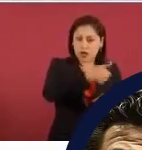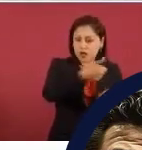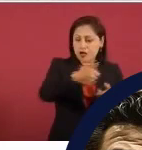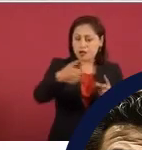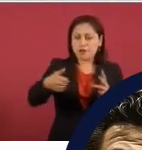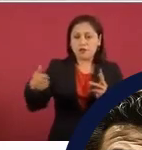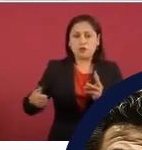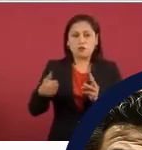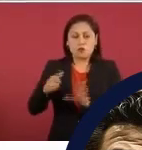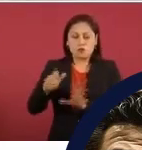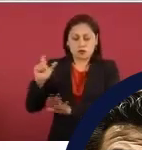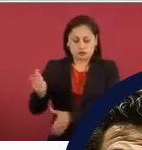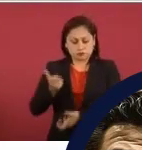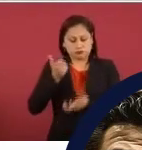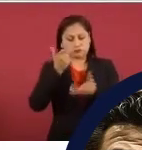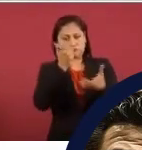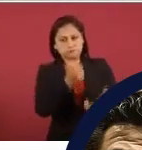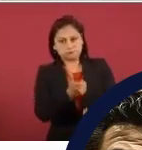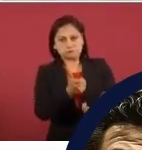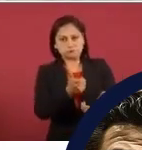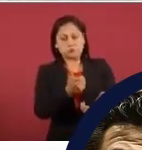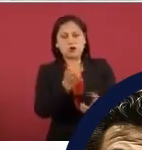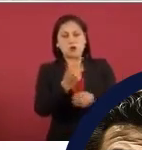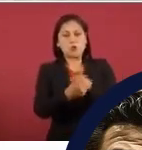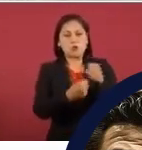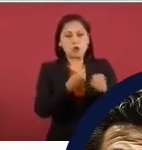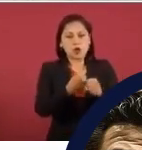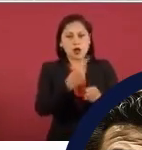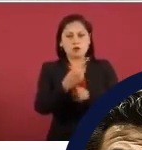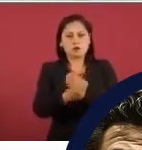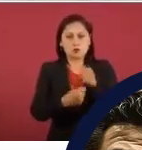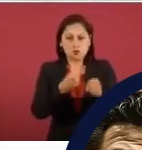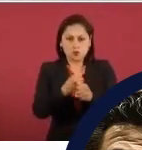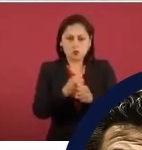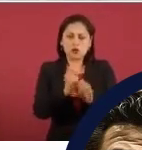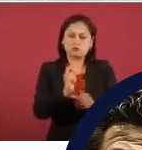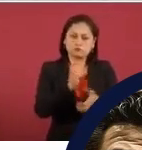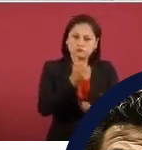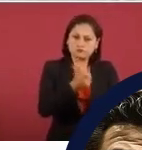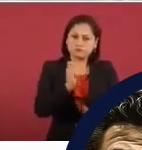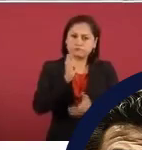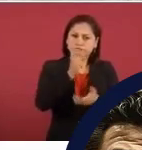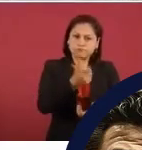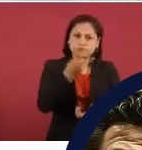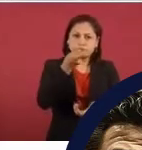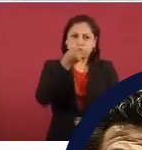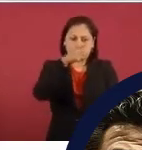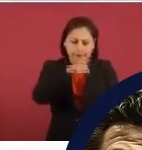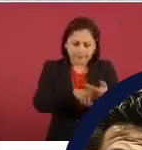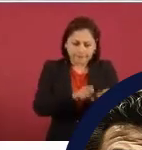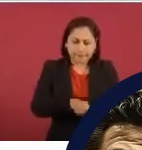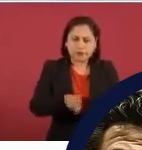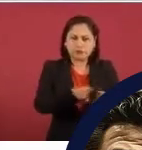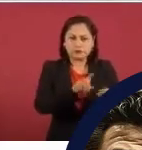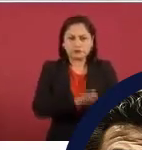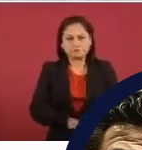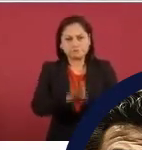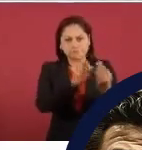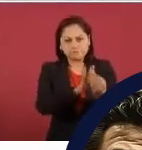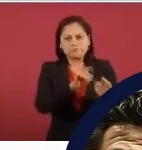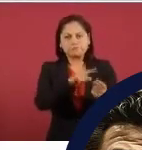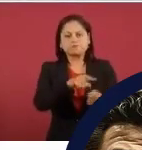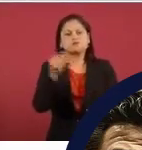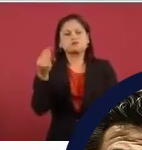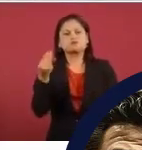hoy estarán en todas las bases a lo que dijo será una nueva parte lugar abierto así las cosas en este apretado